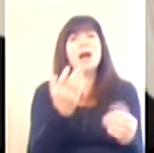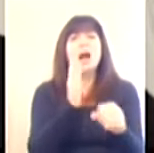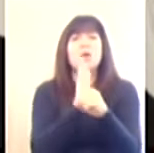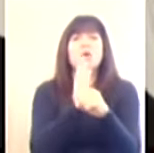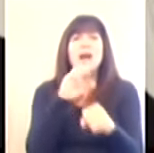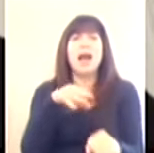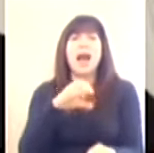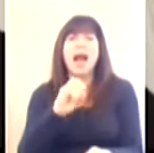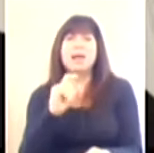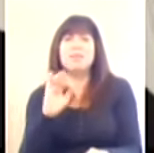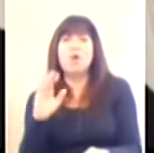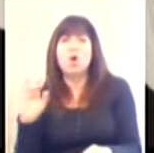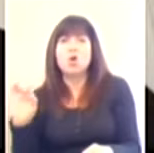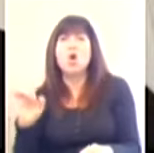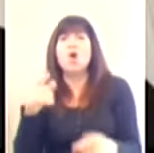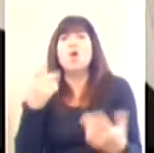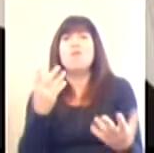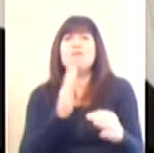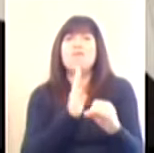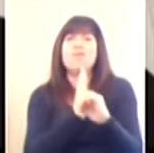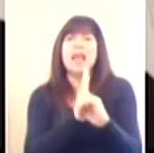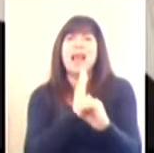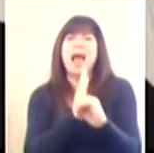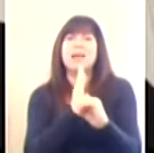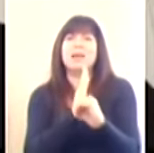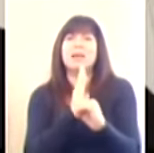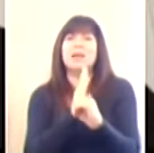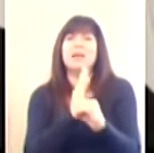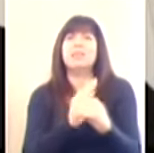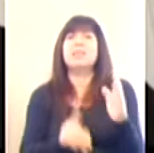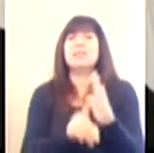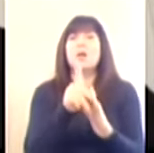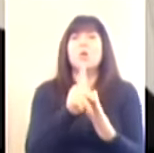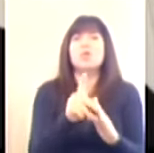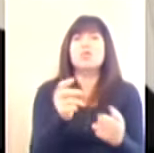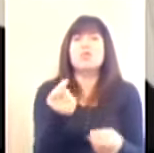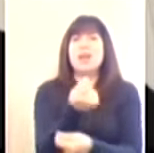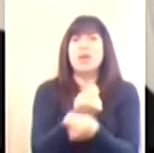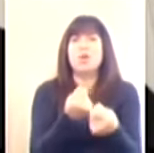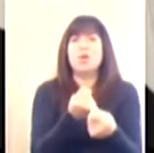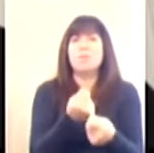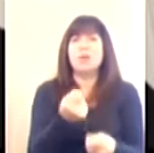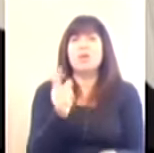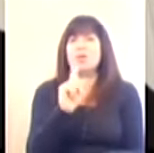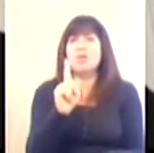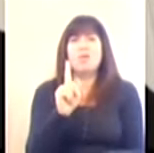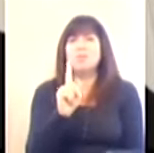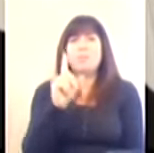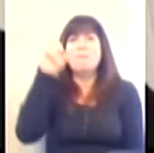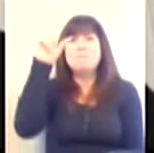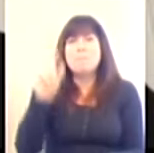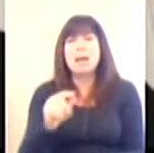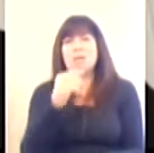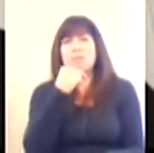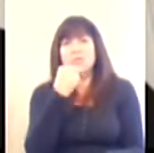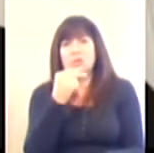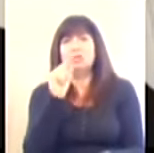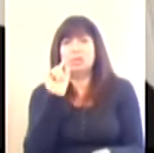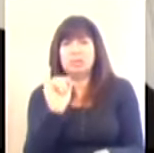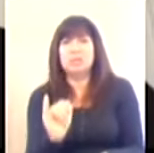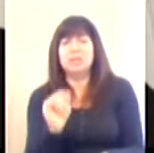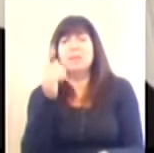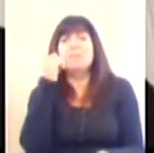que frenar el desarrollo económico. Cada día son menos esas voces, pero todavía quedan algunas. Y yo creo que este estudio pone de manifiesto que